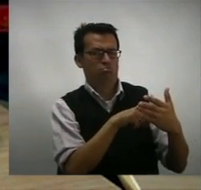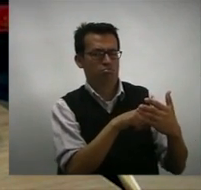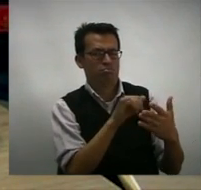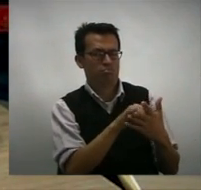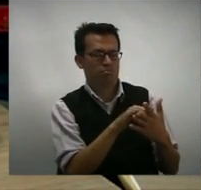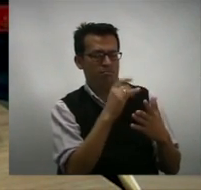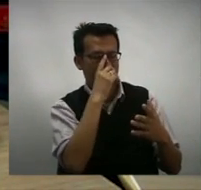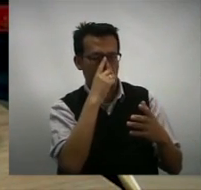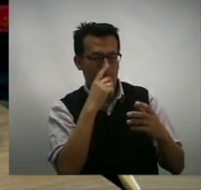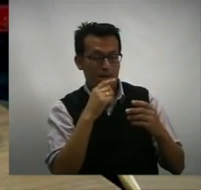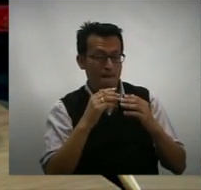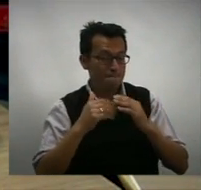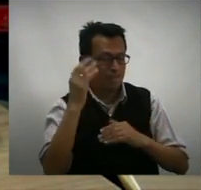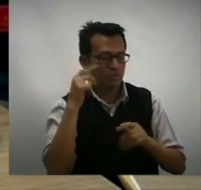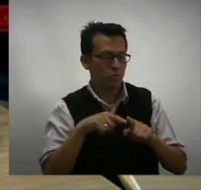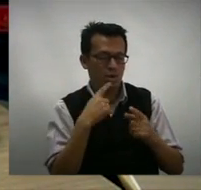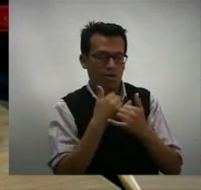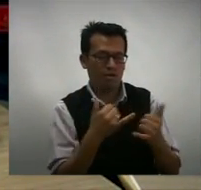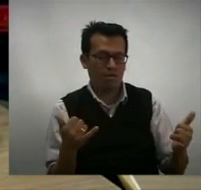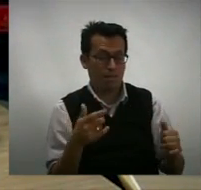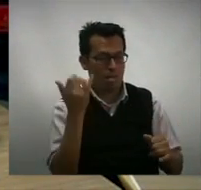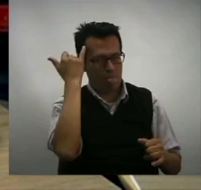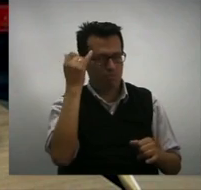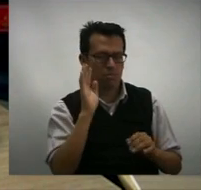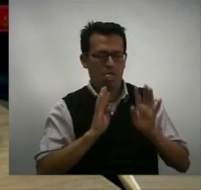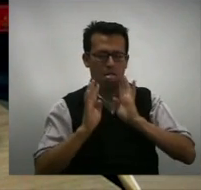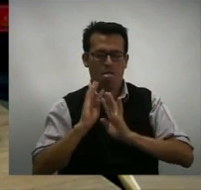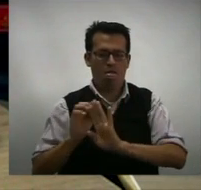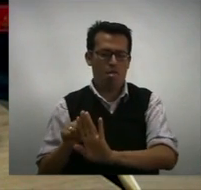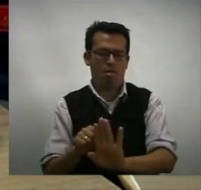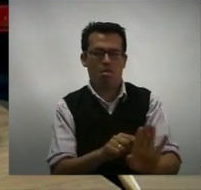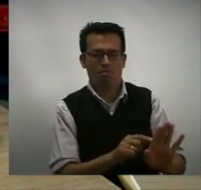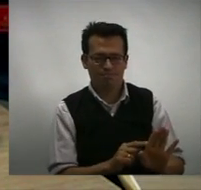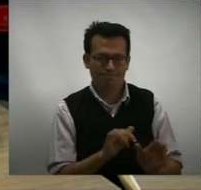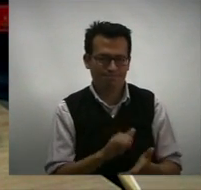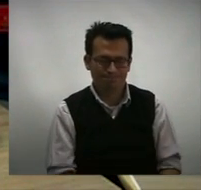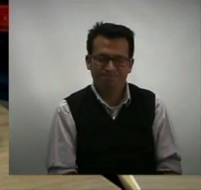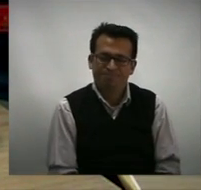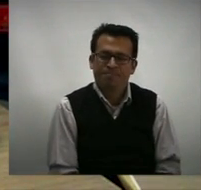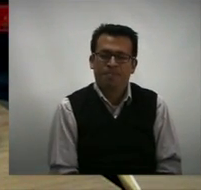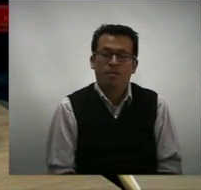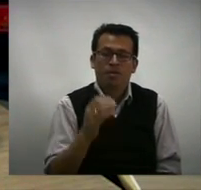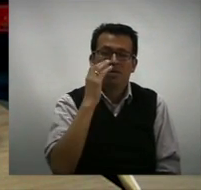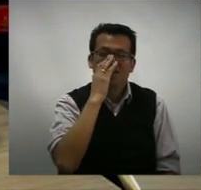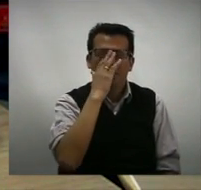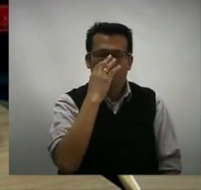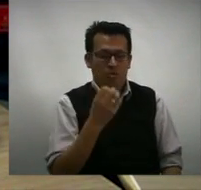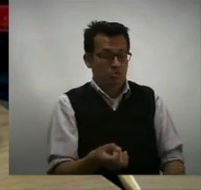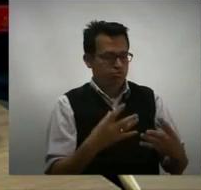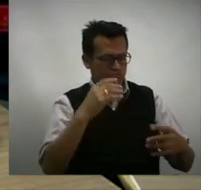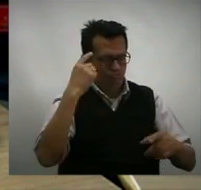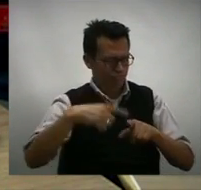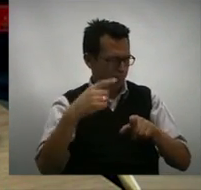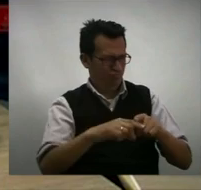como verdad no es más que una realidad maquillada, retocada. Esta polifonía tecnológica